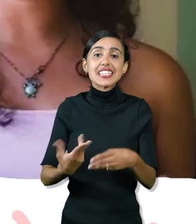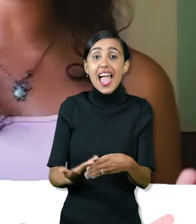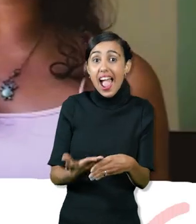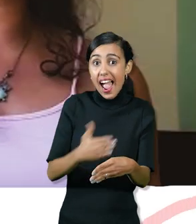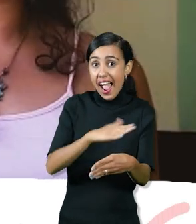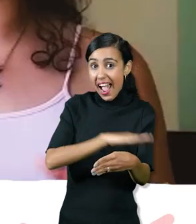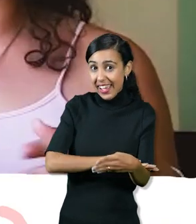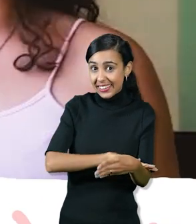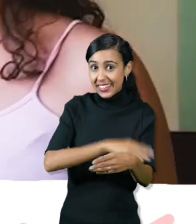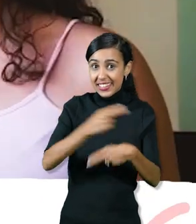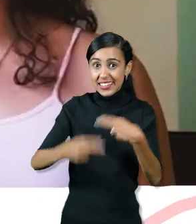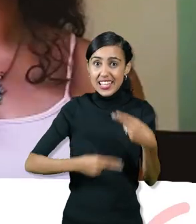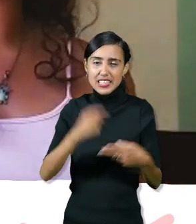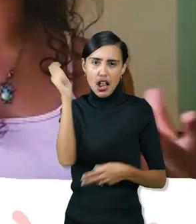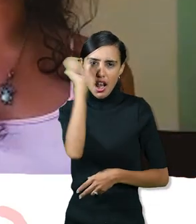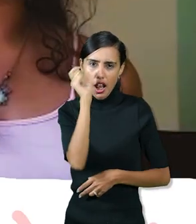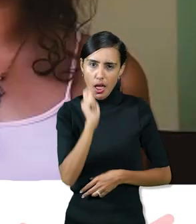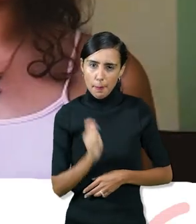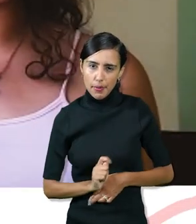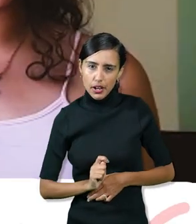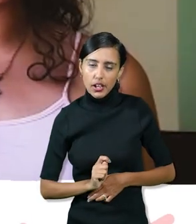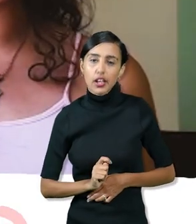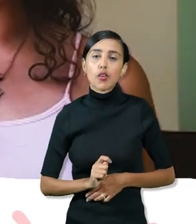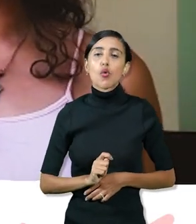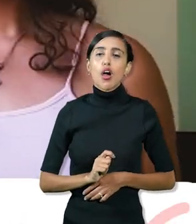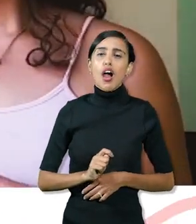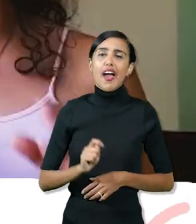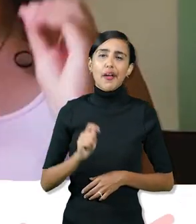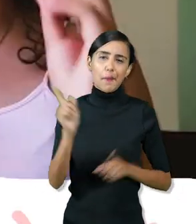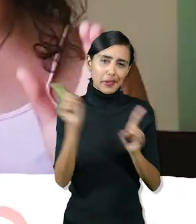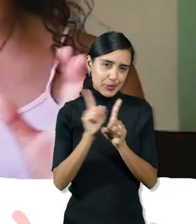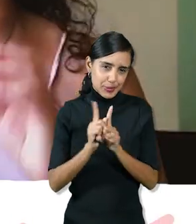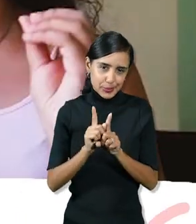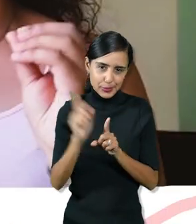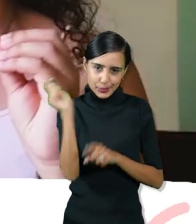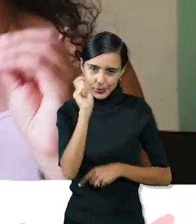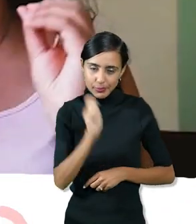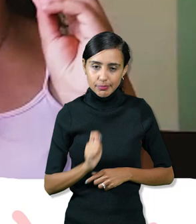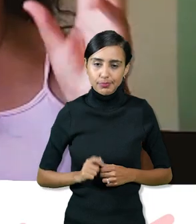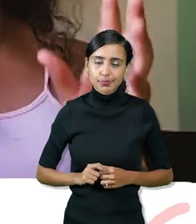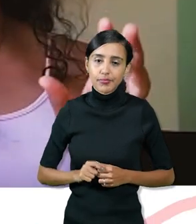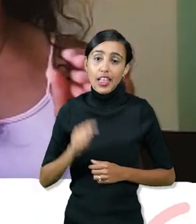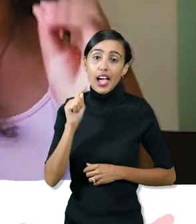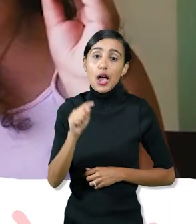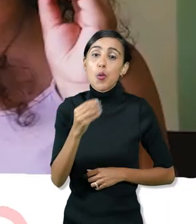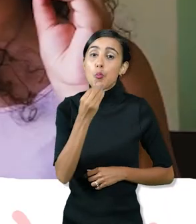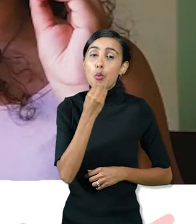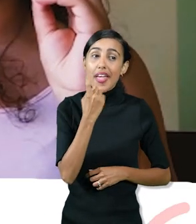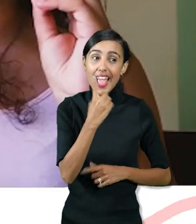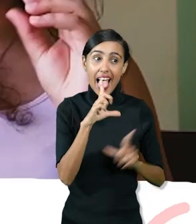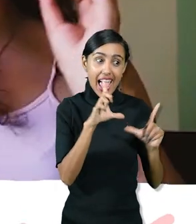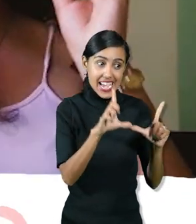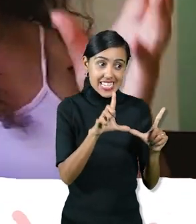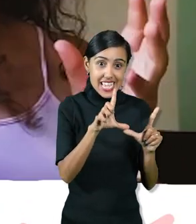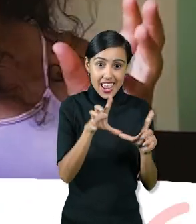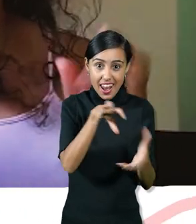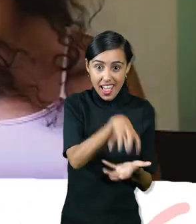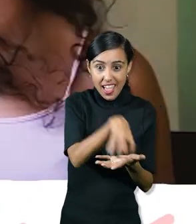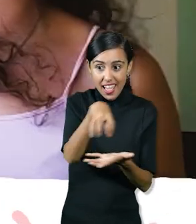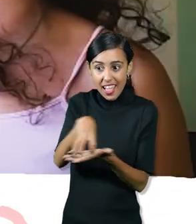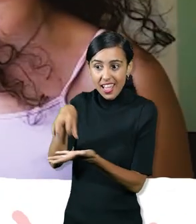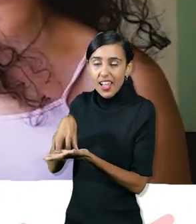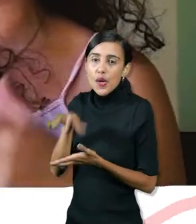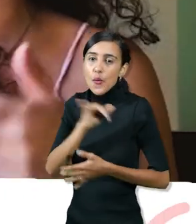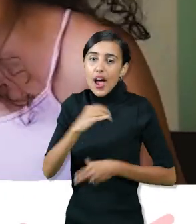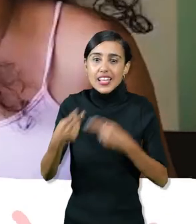de hacer la película, el cortometraje. Es lo que nos permite que en cada escena realizar los